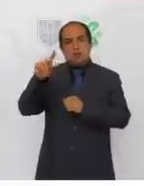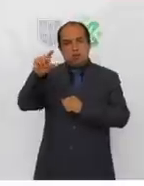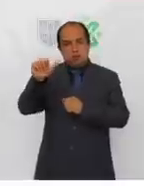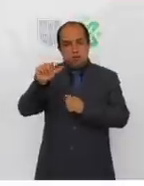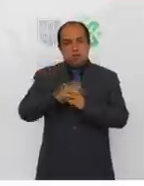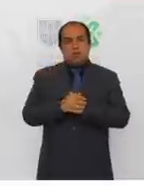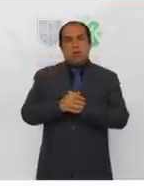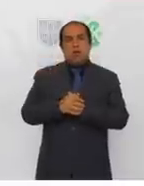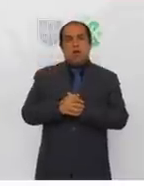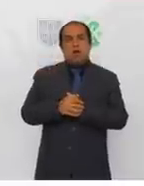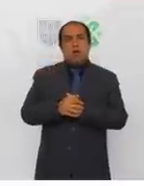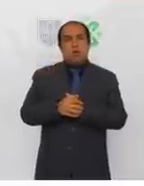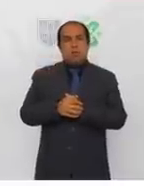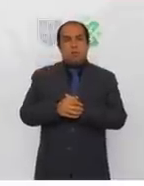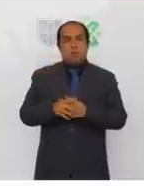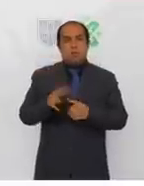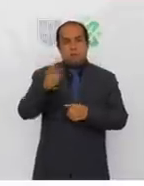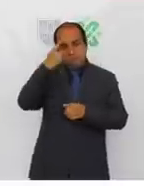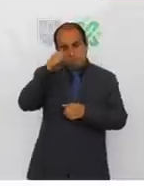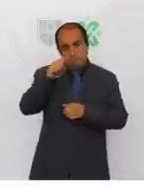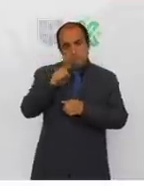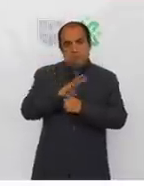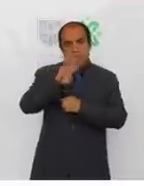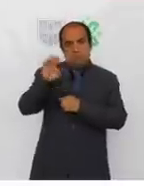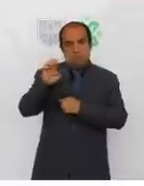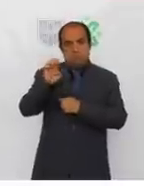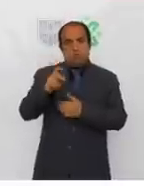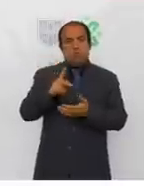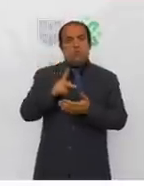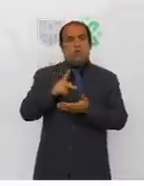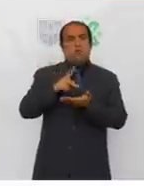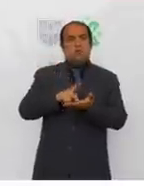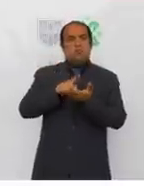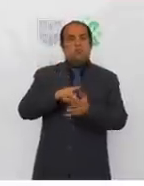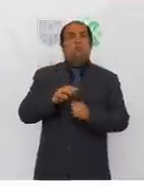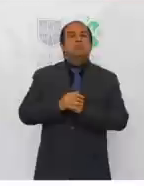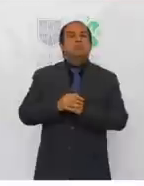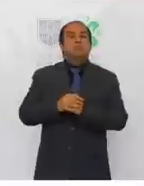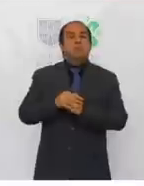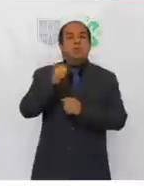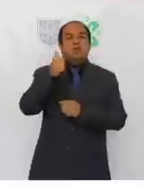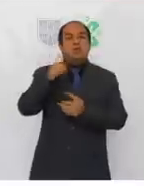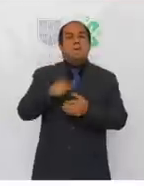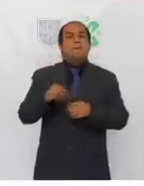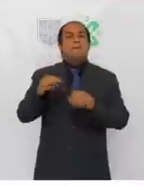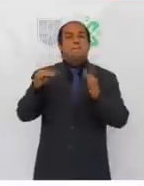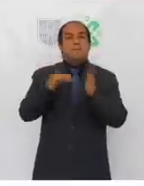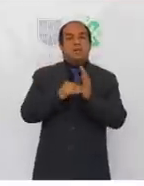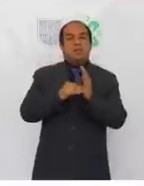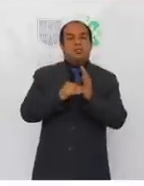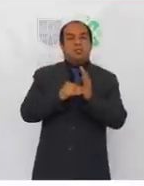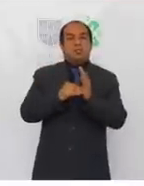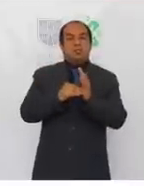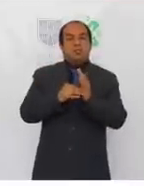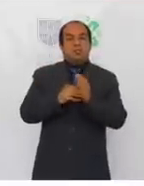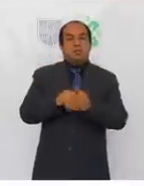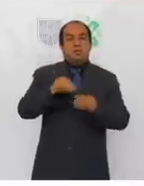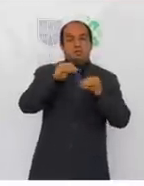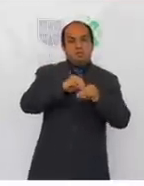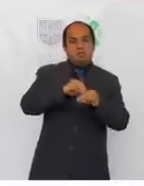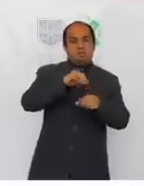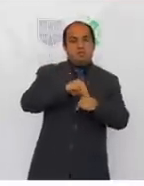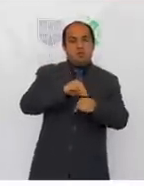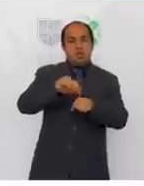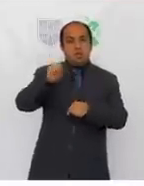salen directas, que son las 400 toneladas que mencionaba previamente, y las otras 1.000 se depositan en 2 tolvas que van ya a la parte